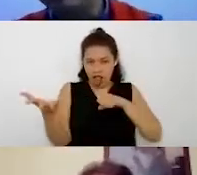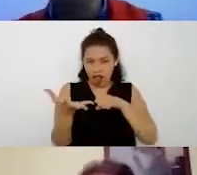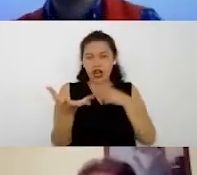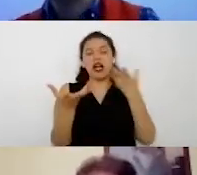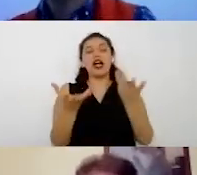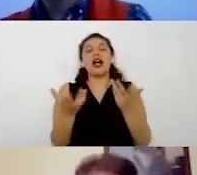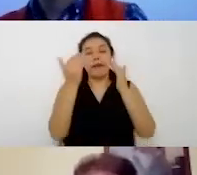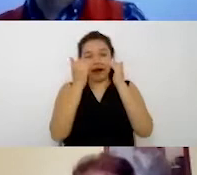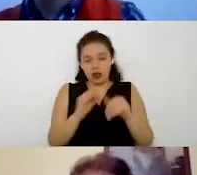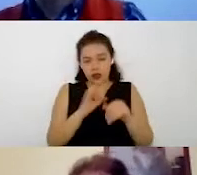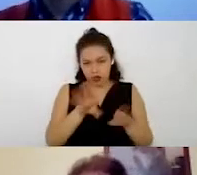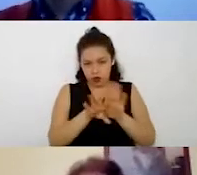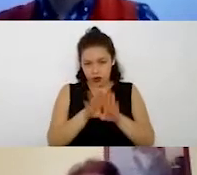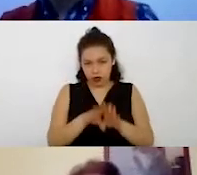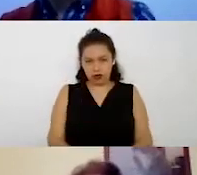hemorragia?